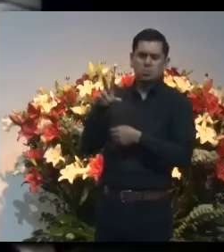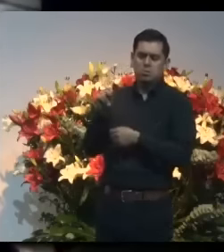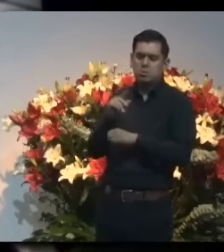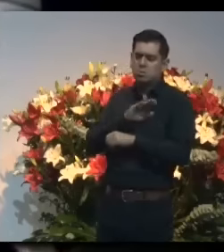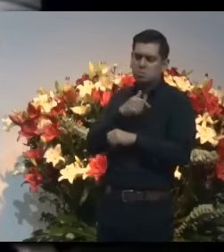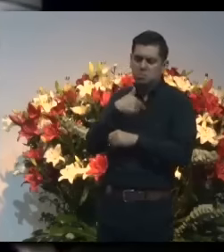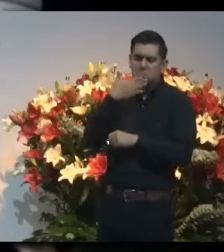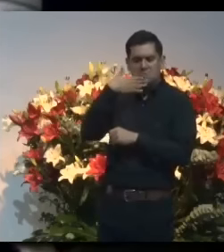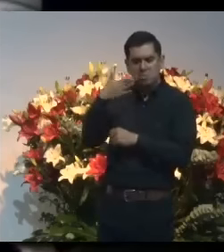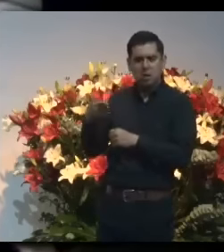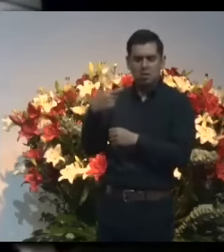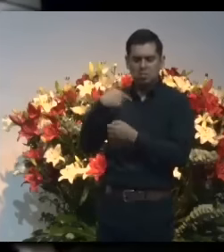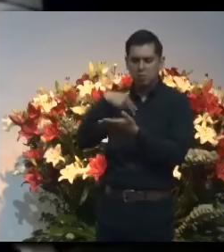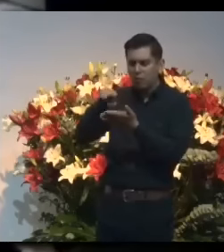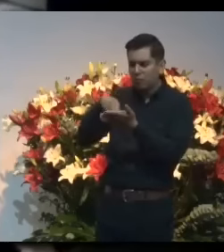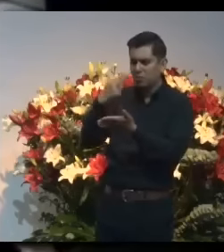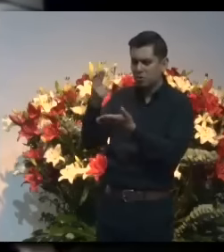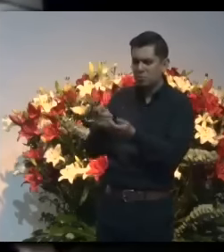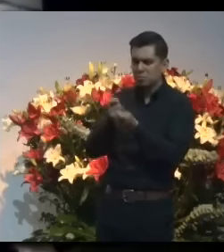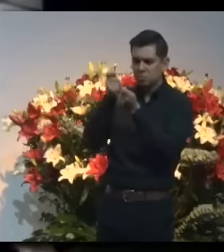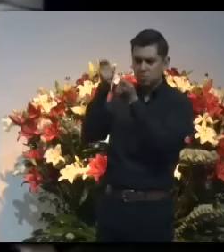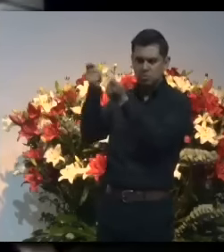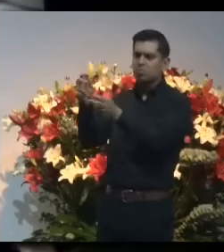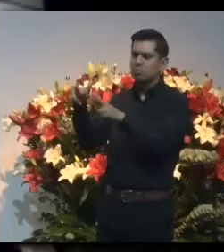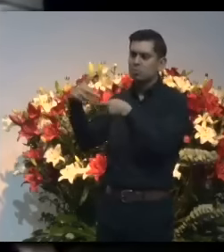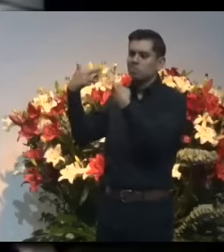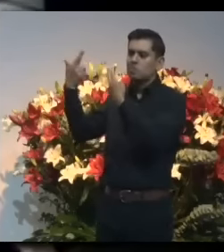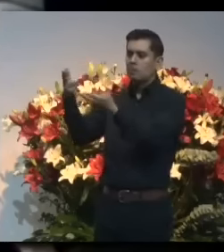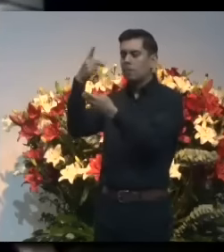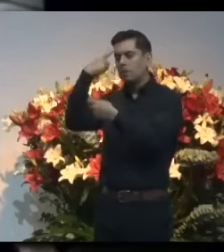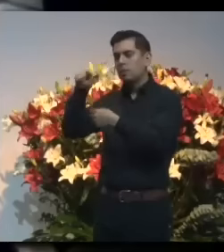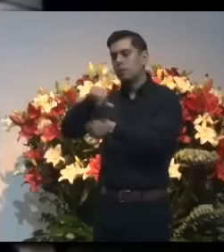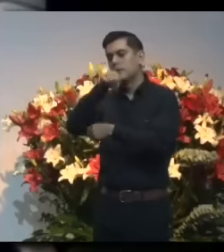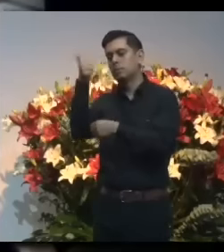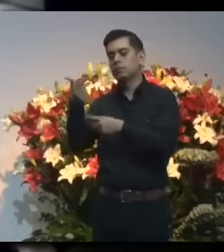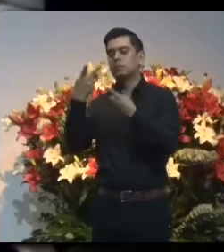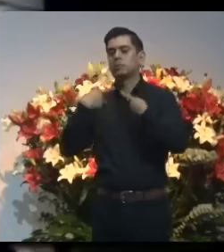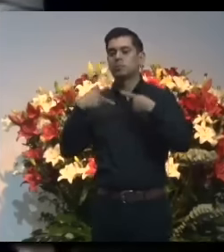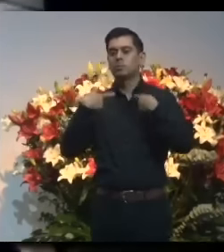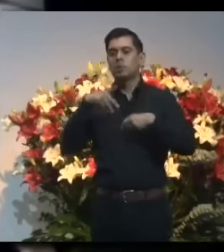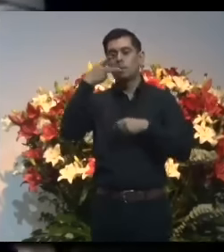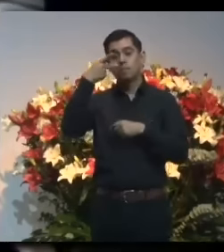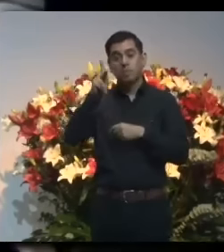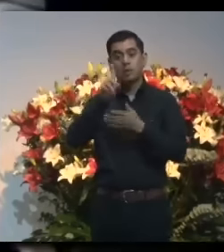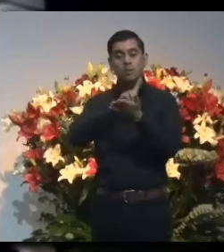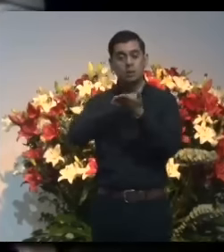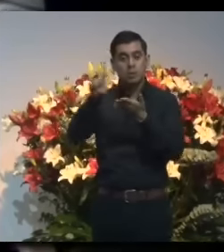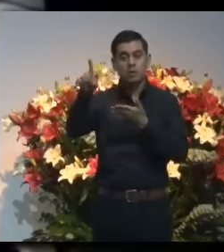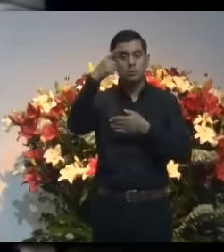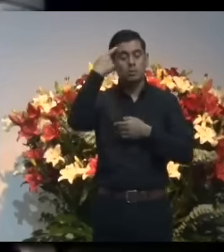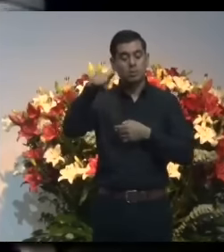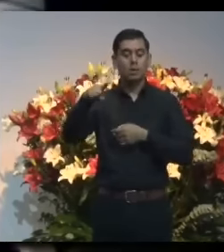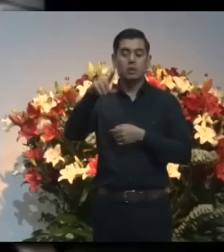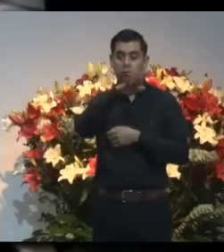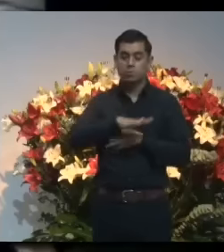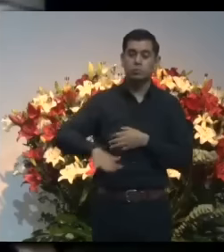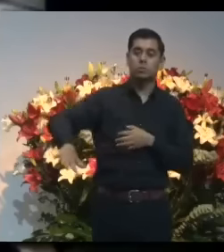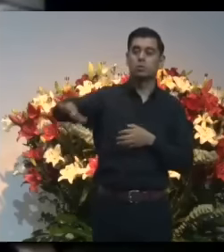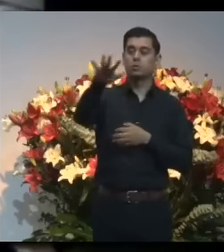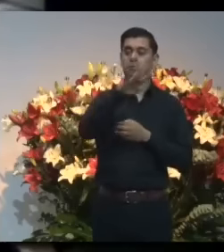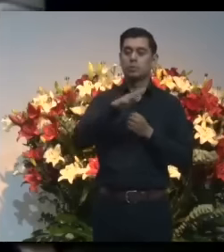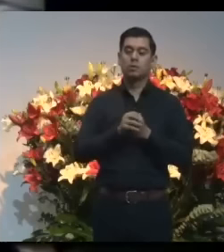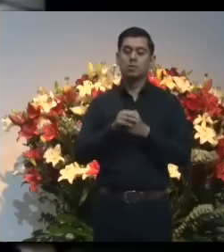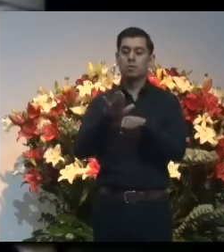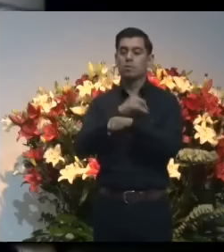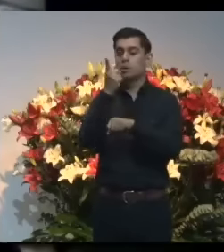pues decir, yo decido donarla para una persona de menos recursos. Pero el derecho debe ser para todos. Porque pensar que todas las personas